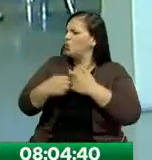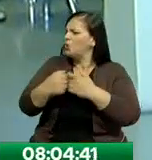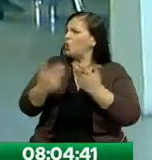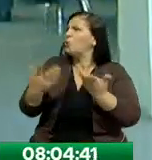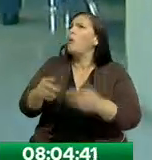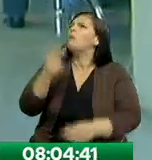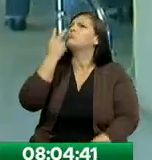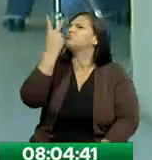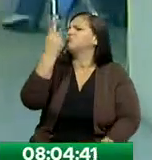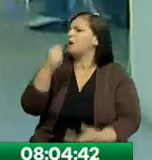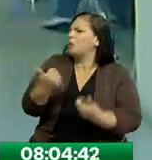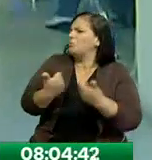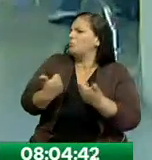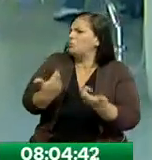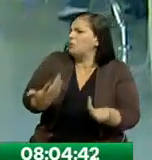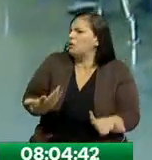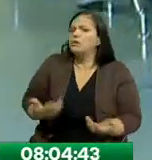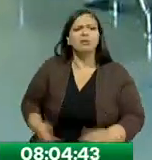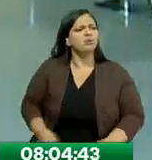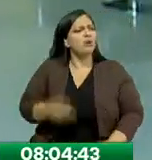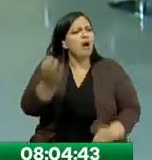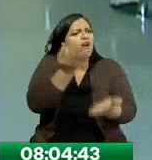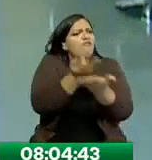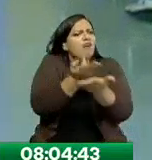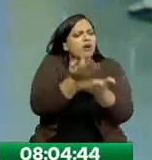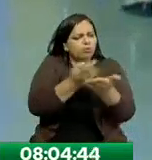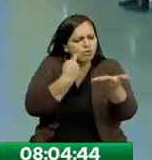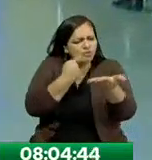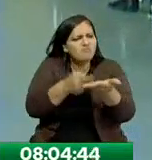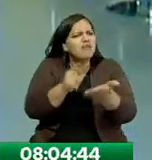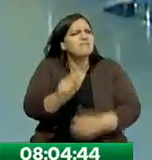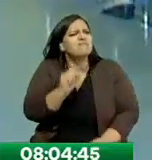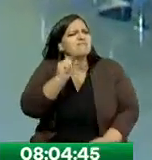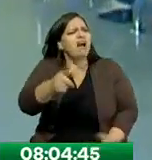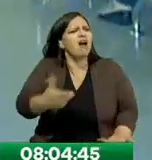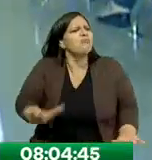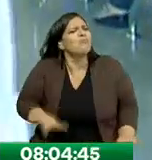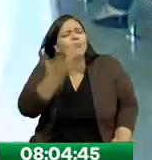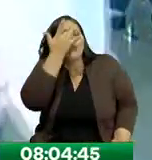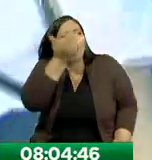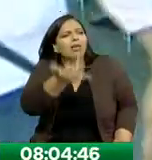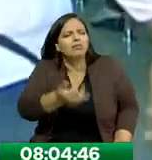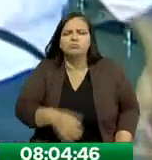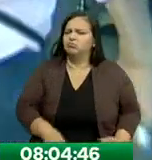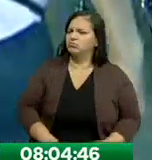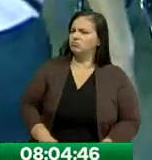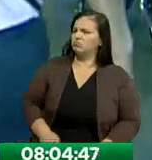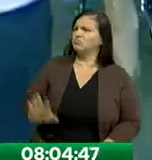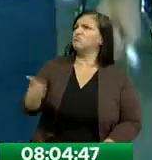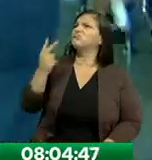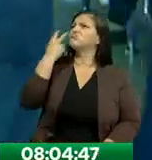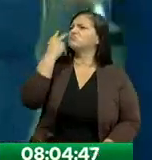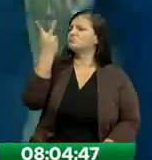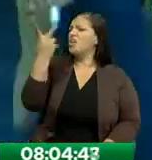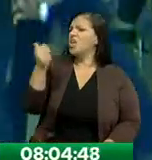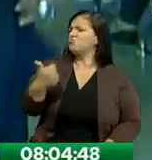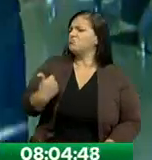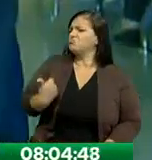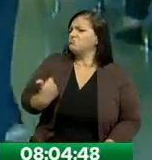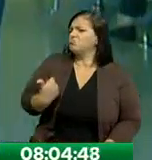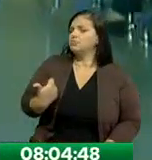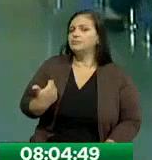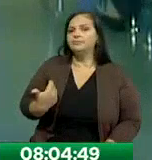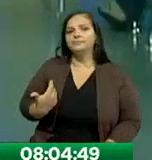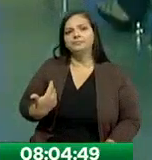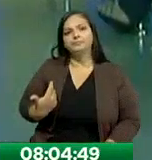Pero igual le siguen cobrando el doble de lo que él pagaba. Están bien para ellos. Además, el señor dice que él tiene... Ah, sí, está bien, es